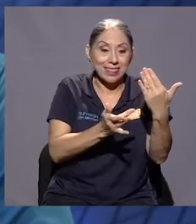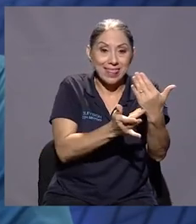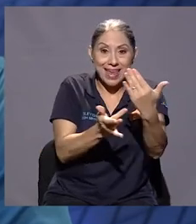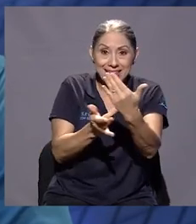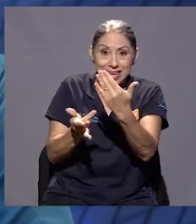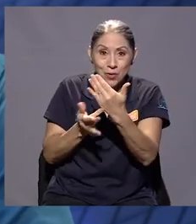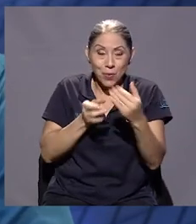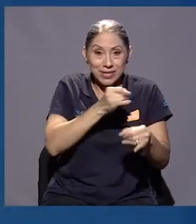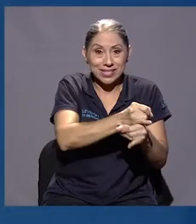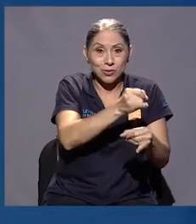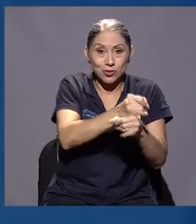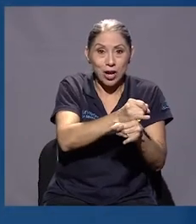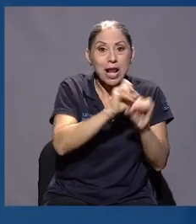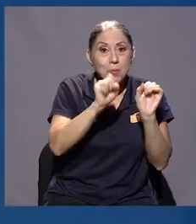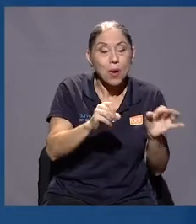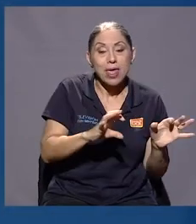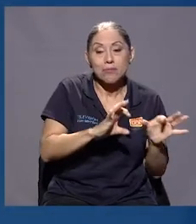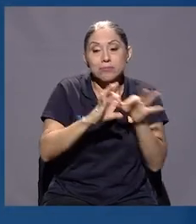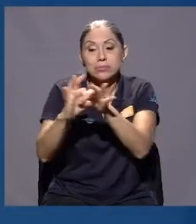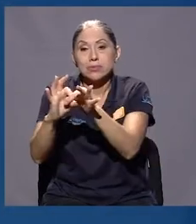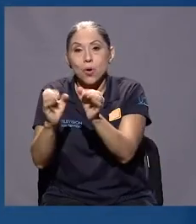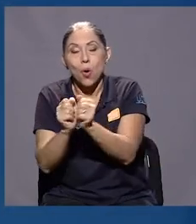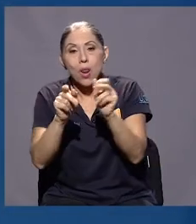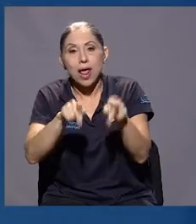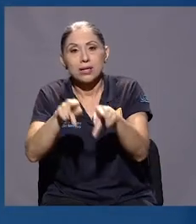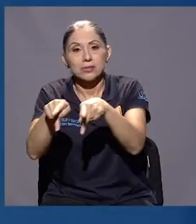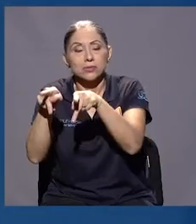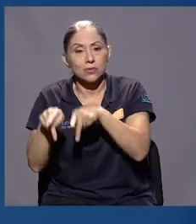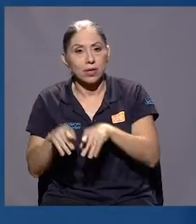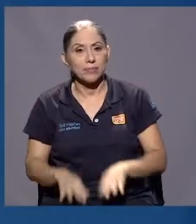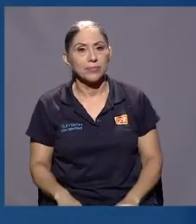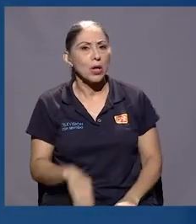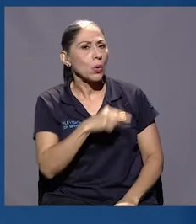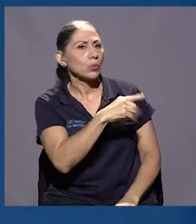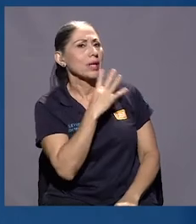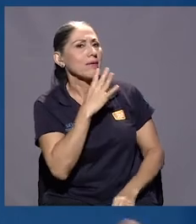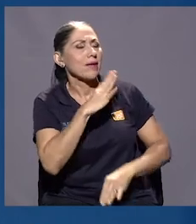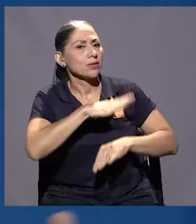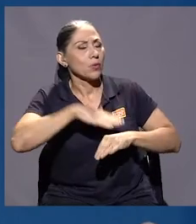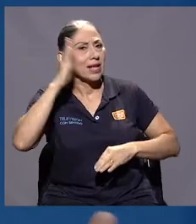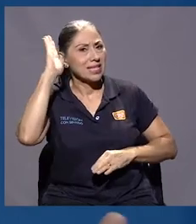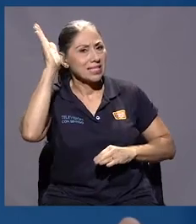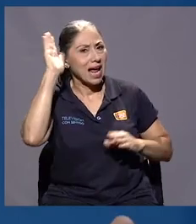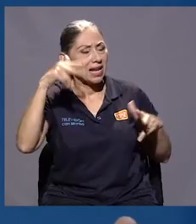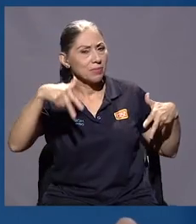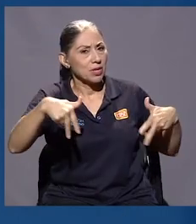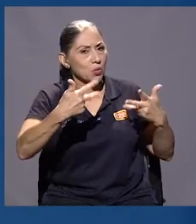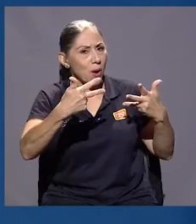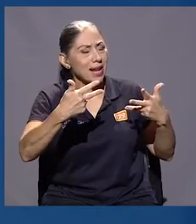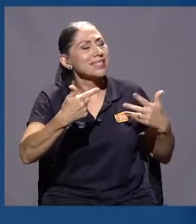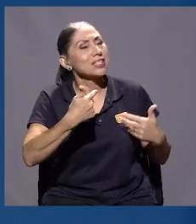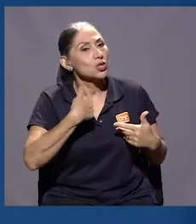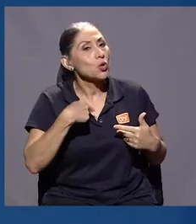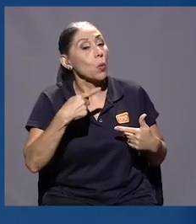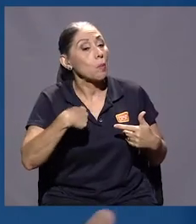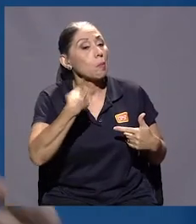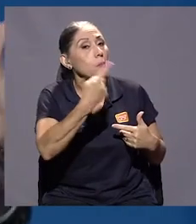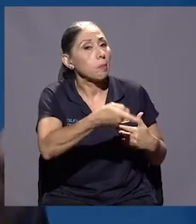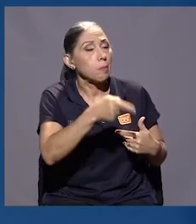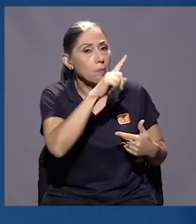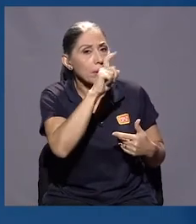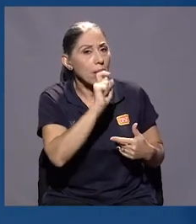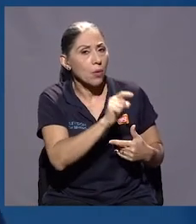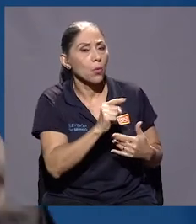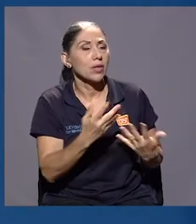ciudadanía ahora que perdón ahora que mencionas lo de las charlas virtuales era una pregunta que tenía y pendiente sobre la